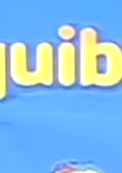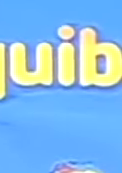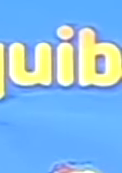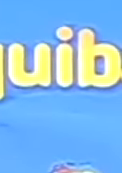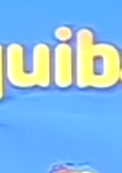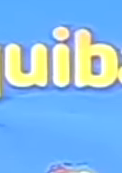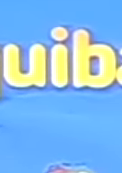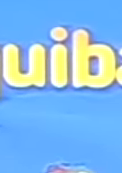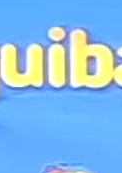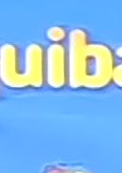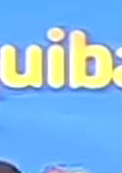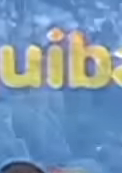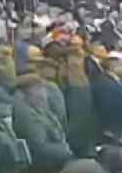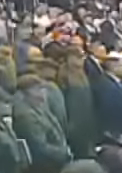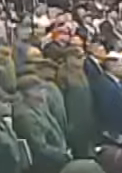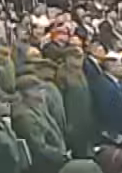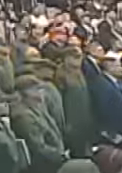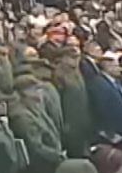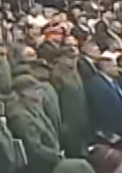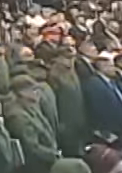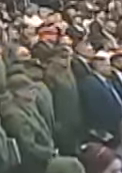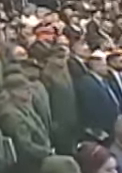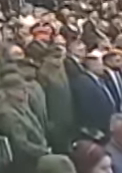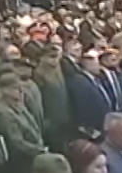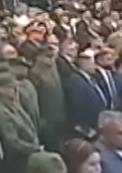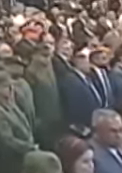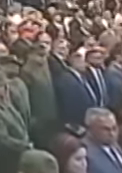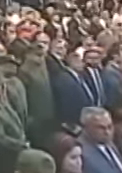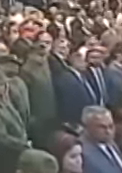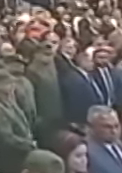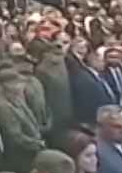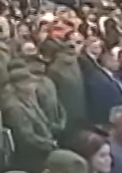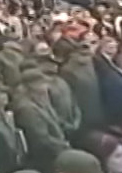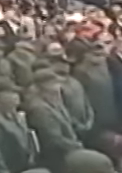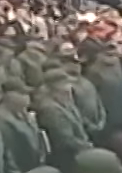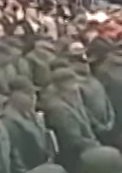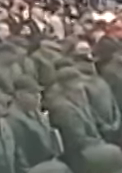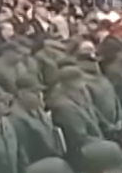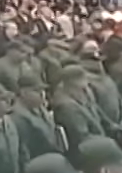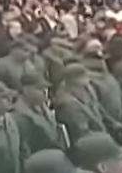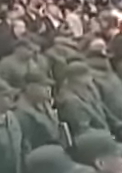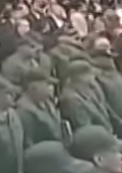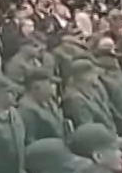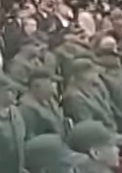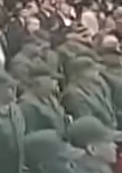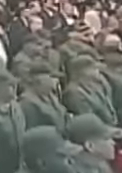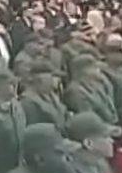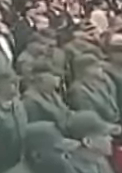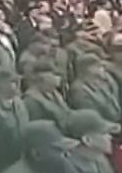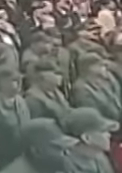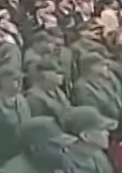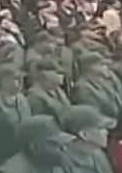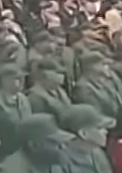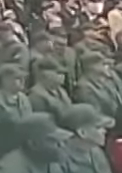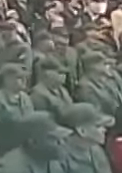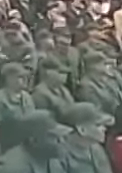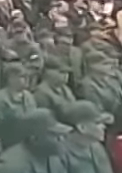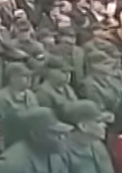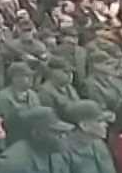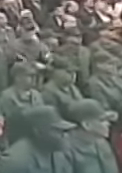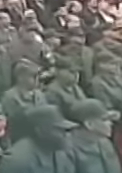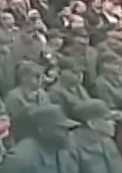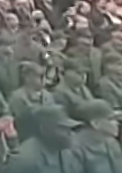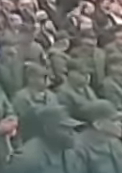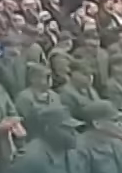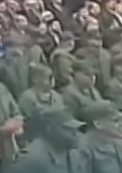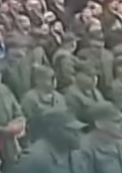República Bolivariana de Venezuela y comandante en jefe de la Fuerza Armada Nacional Bolivariana, Nicolás Maduro, explicando en